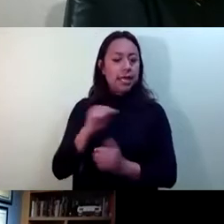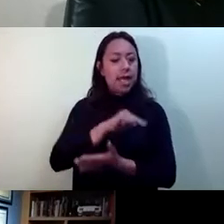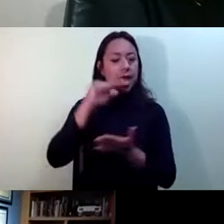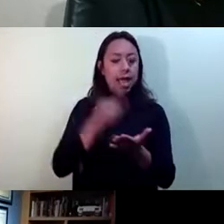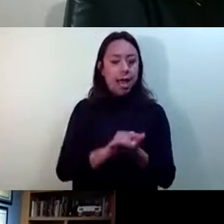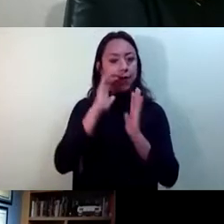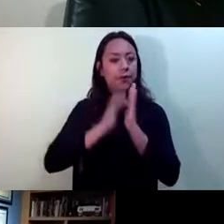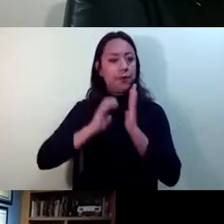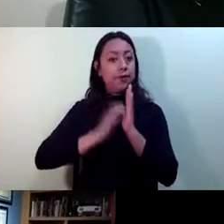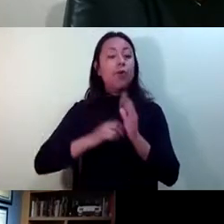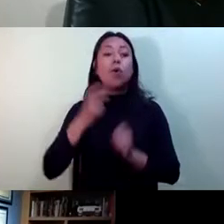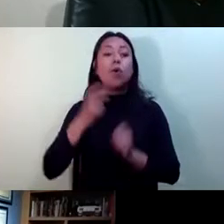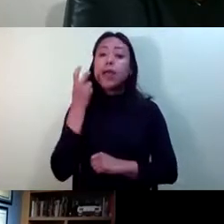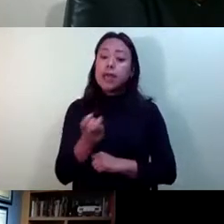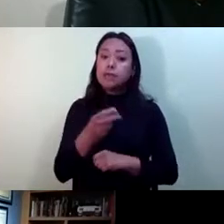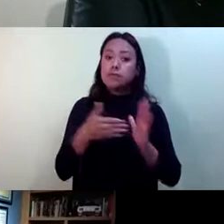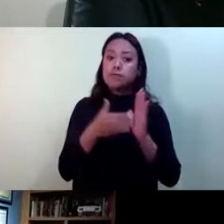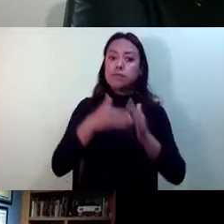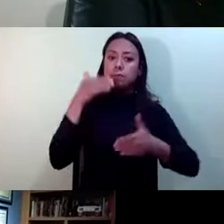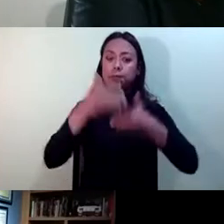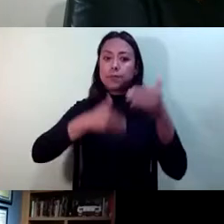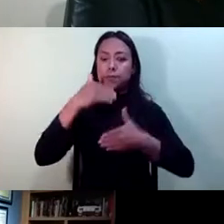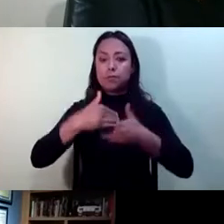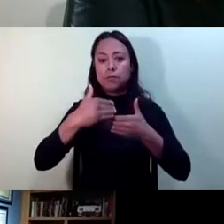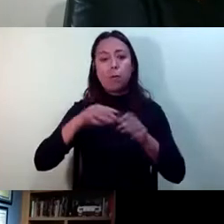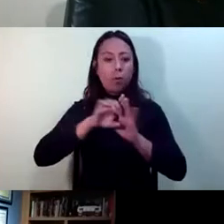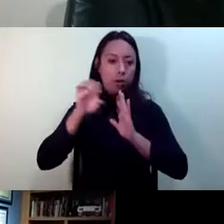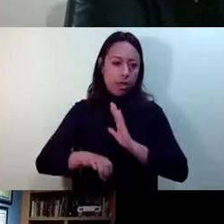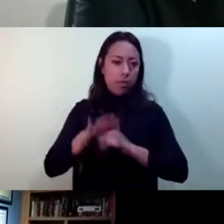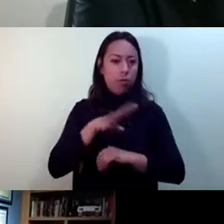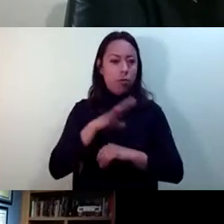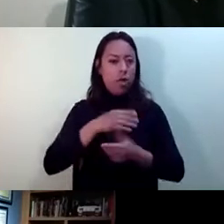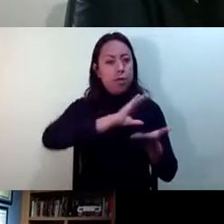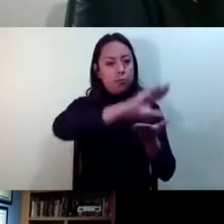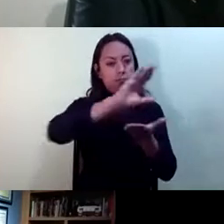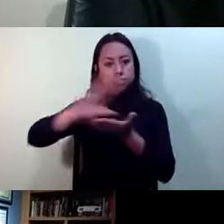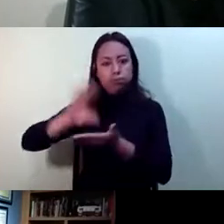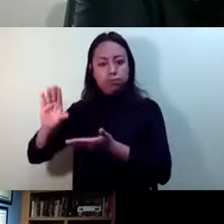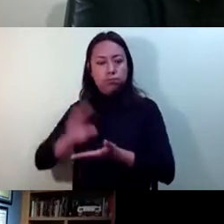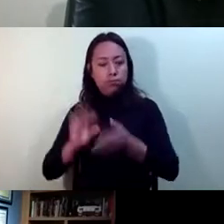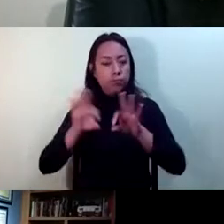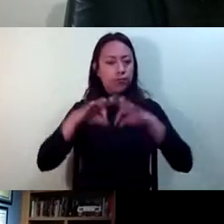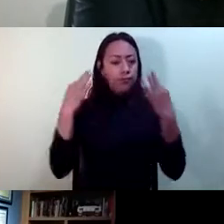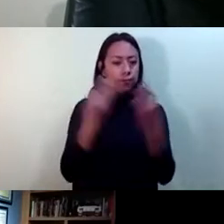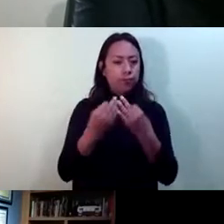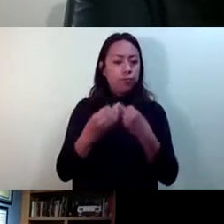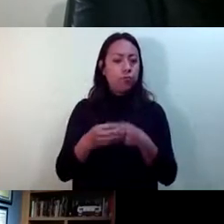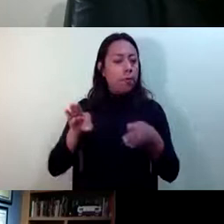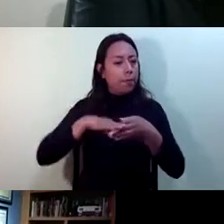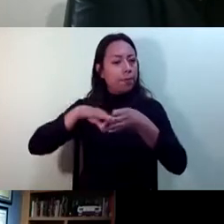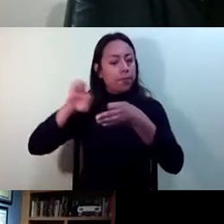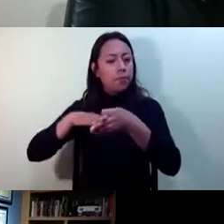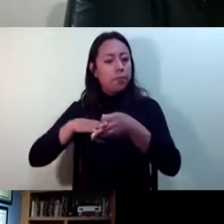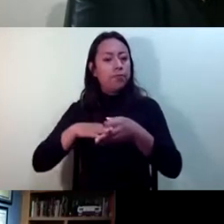la cual señala el procedimiento a efectuar en caso de una disminución en los ingresos de forma concurrente con una